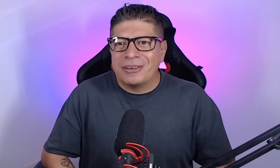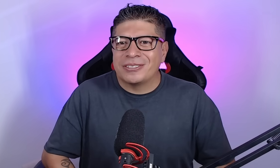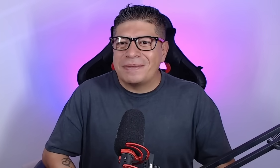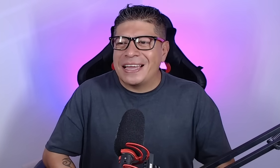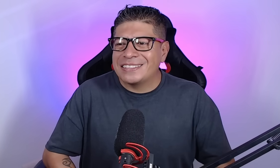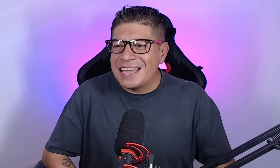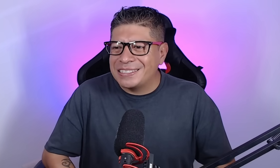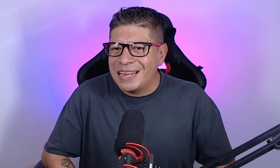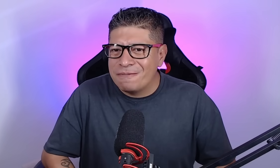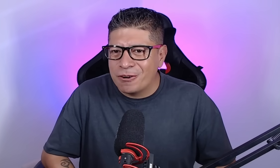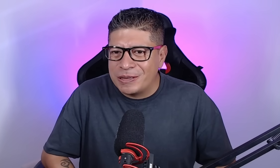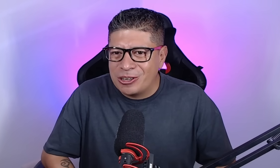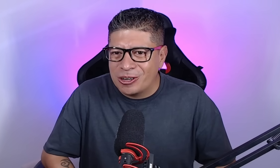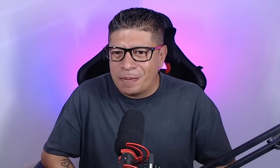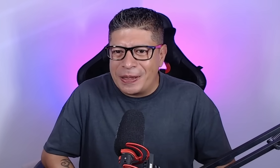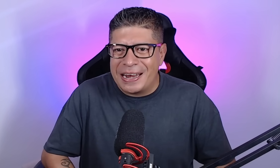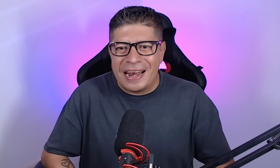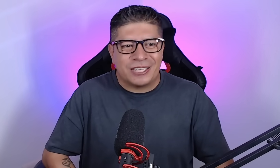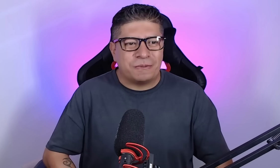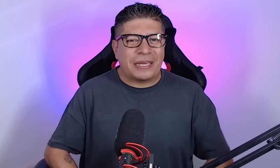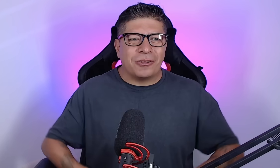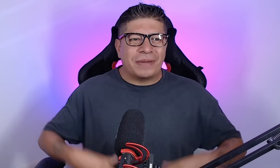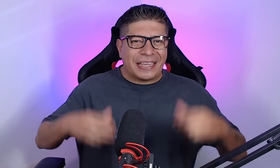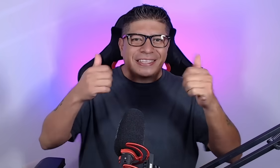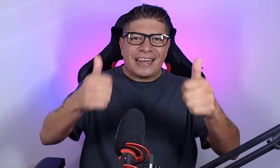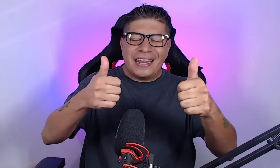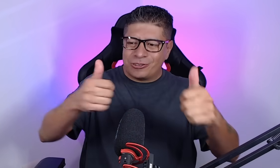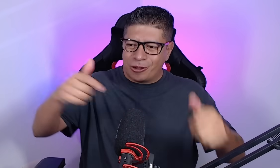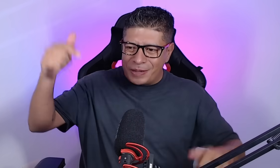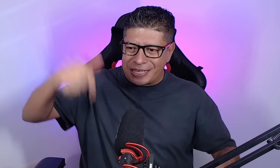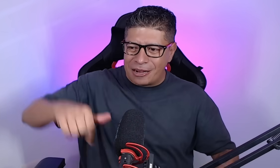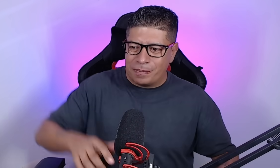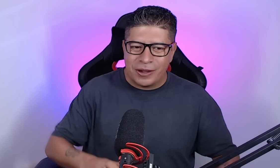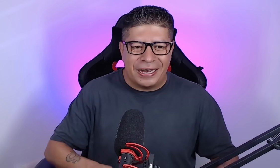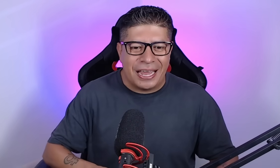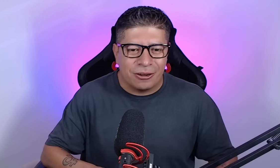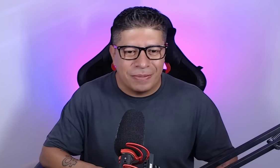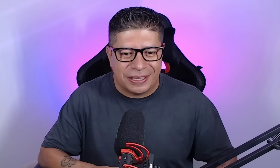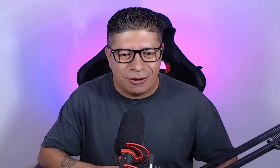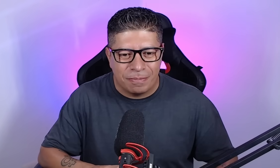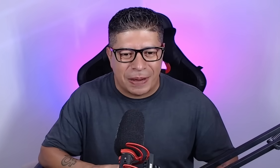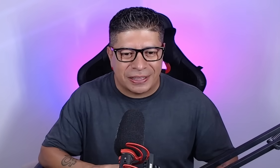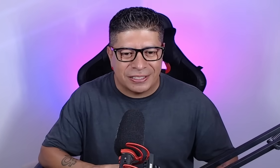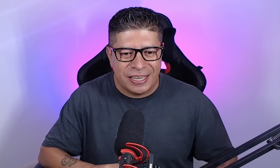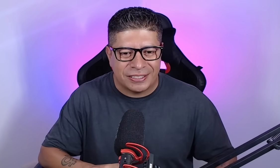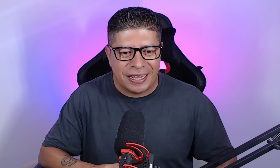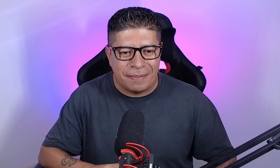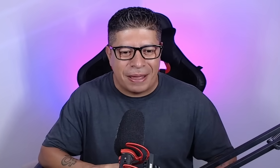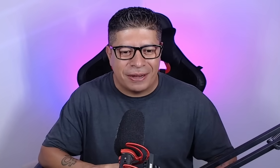amigos amigas ahí está la información Qué opinan al respecto Me encantaría leer su comentario pónganle like comente y comparta si es tan amable